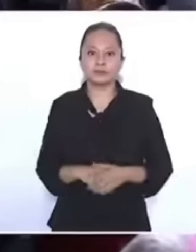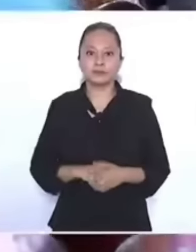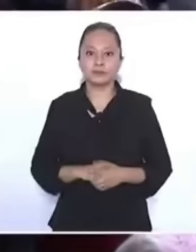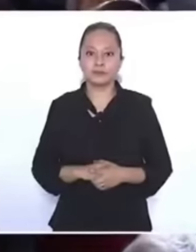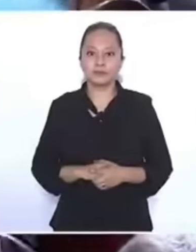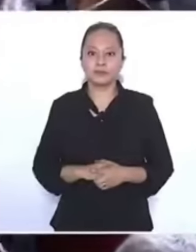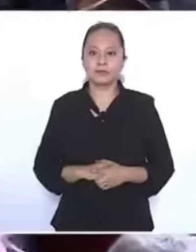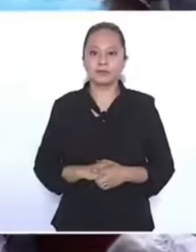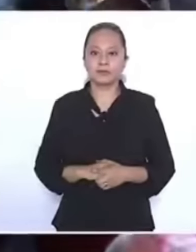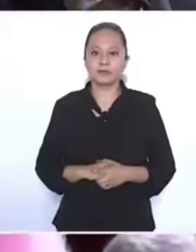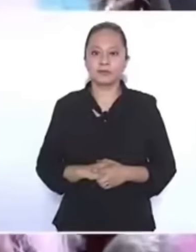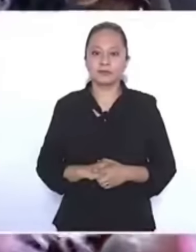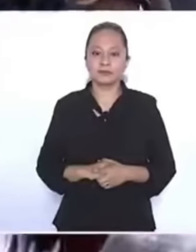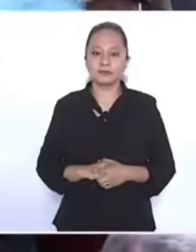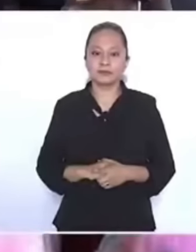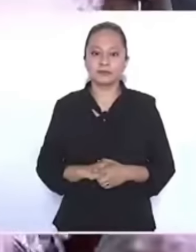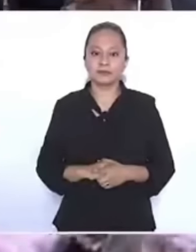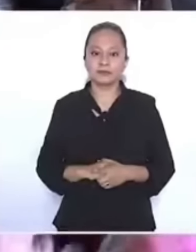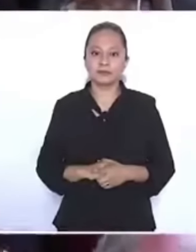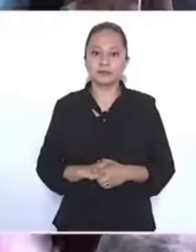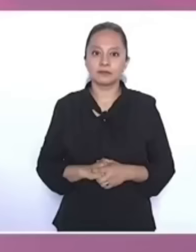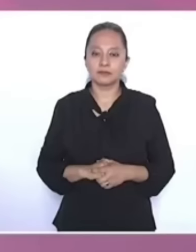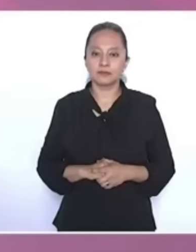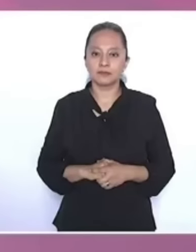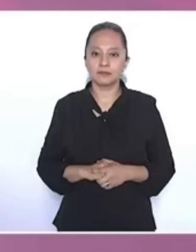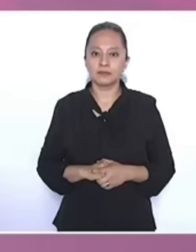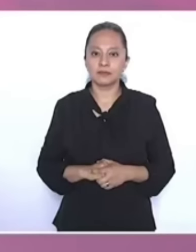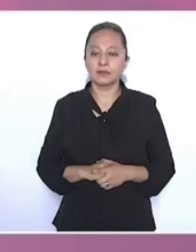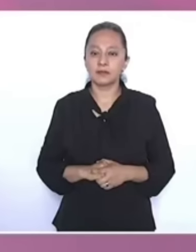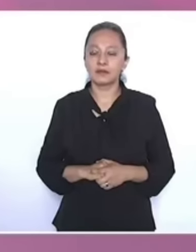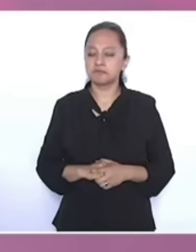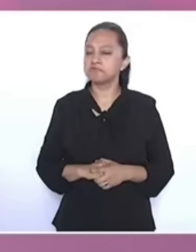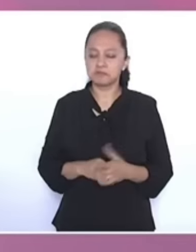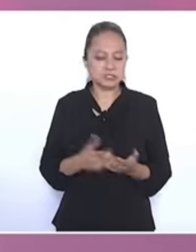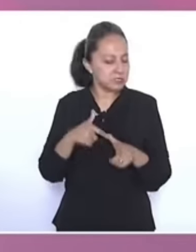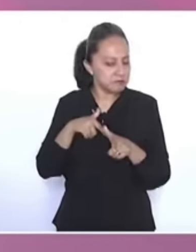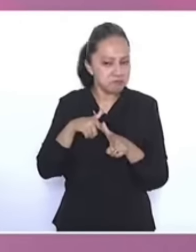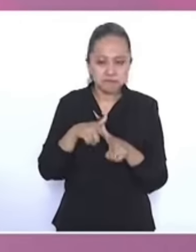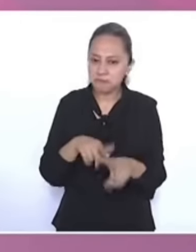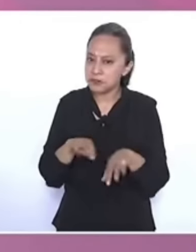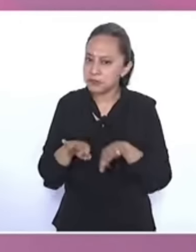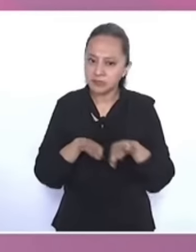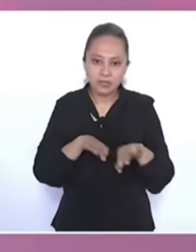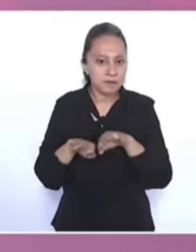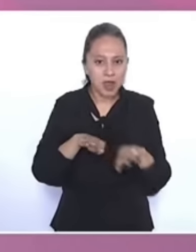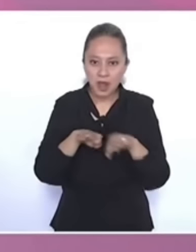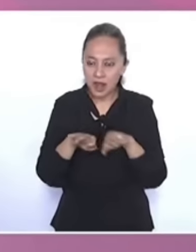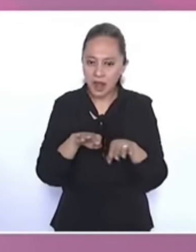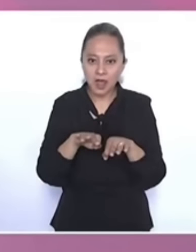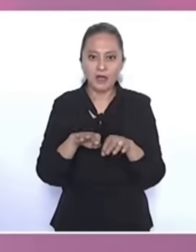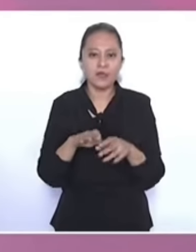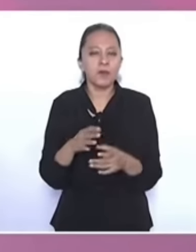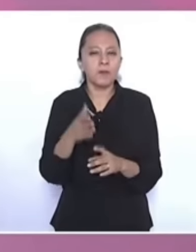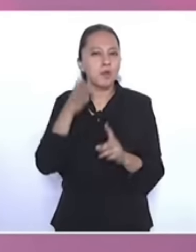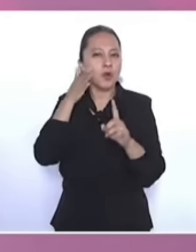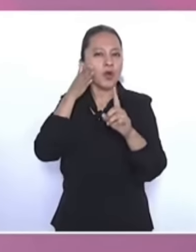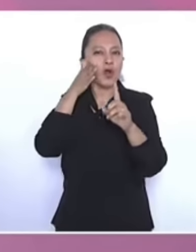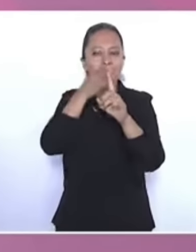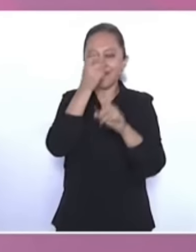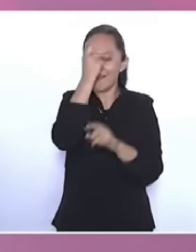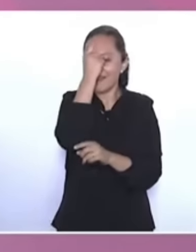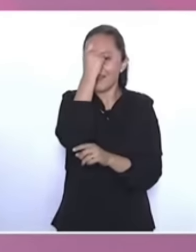siempre. Seguiremos trabajando siempre por nuestro hermoso ideal que por el